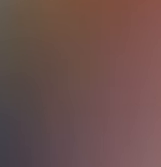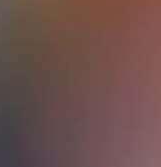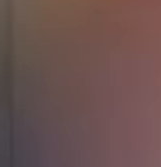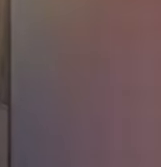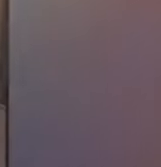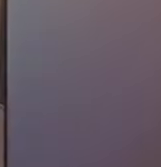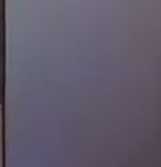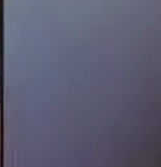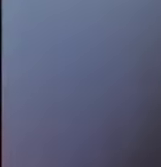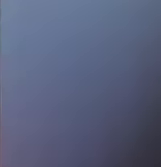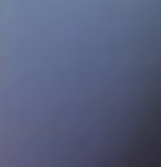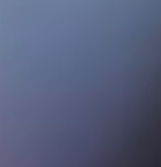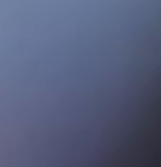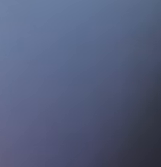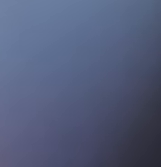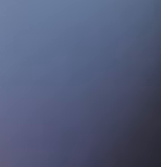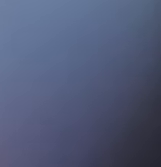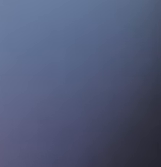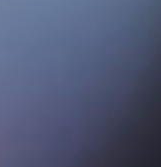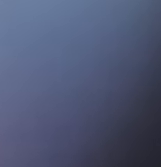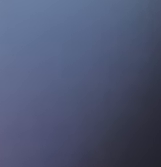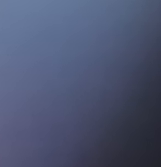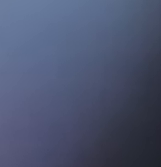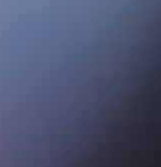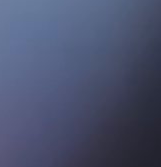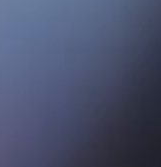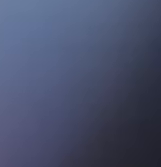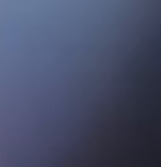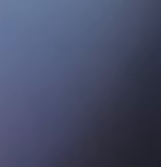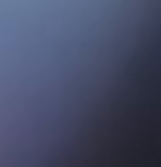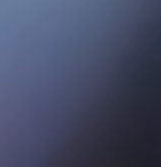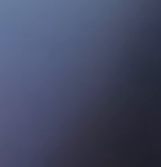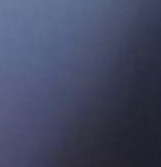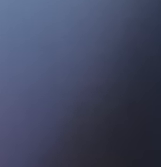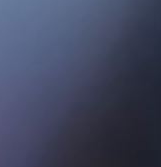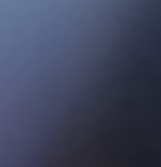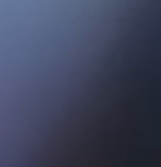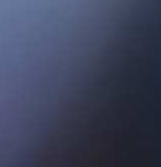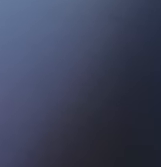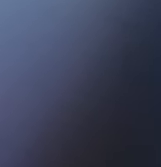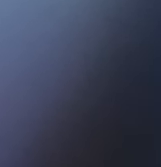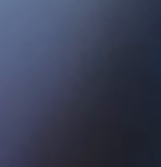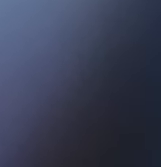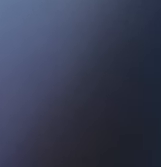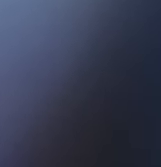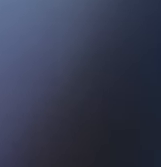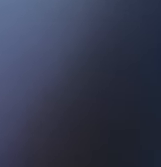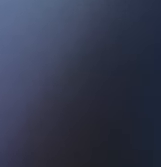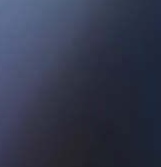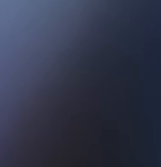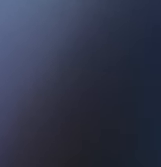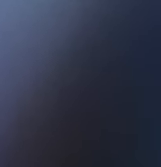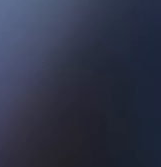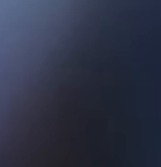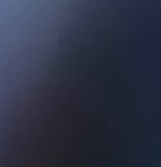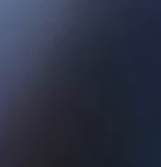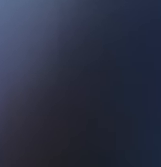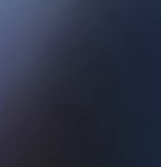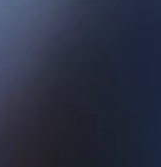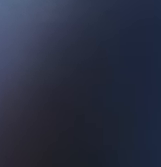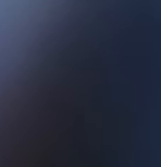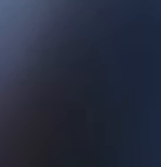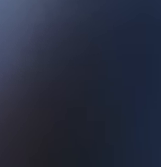y el Caribe. En total, son 22 artistas de países como Costa Rica, Colombia, Guatemala, Ecuador,